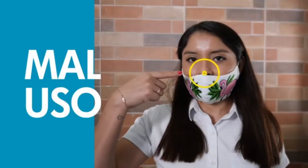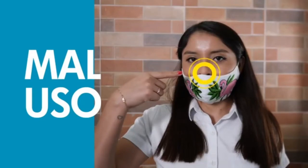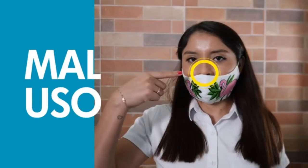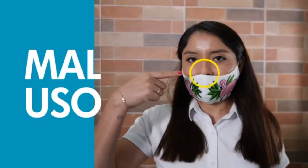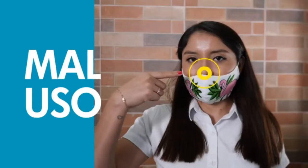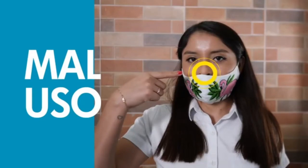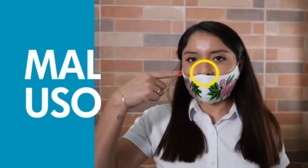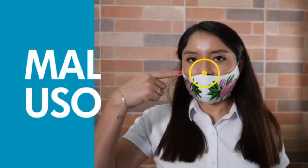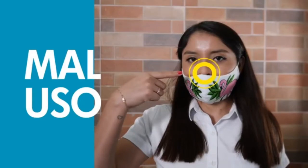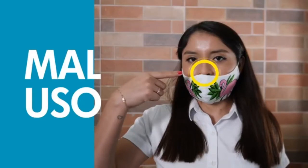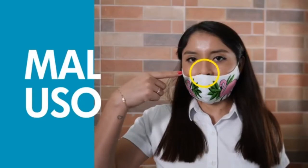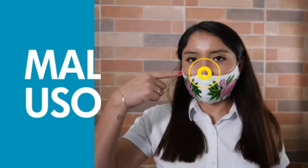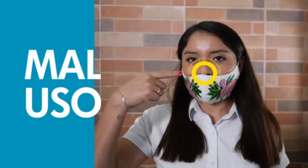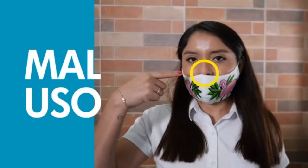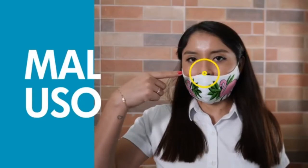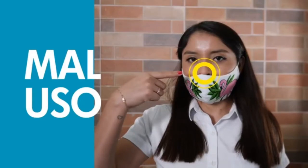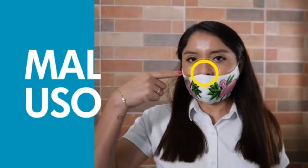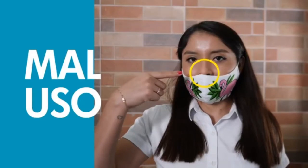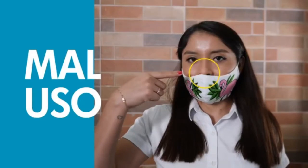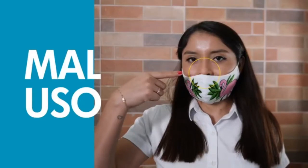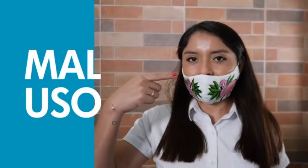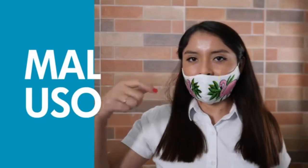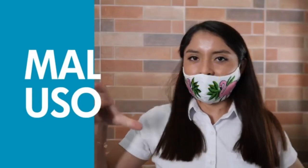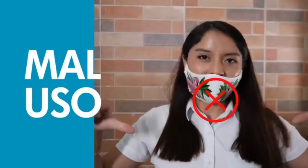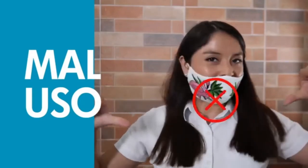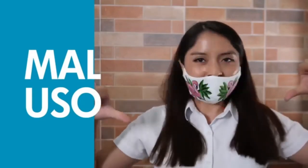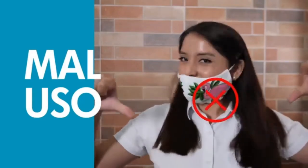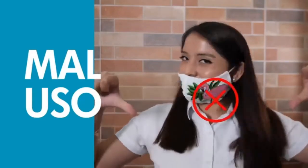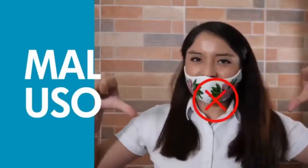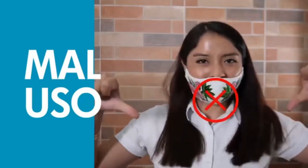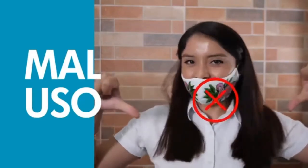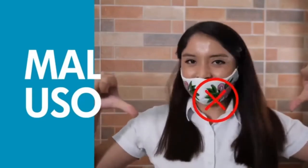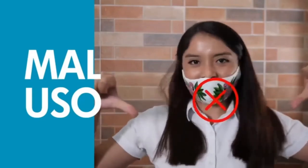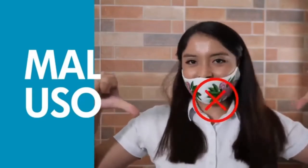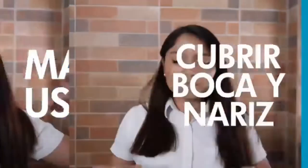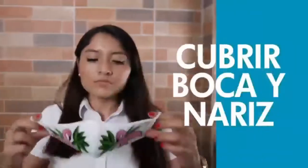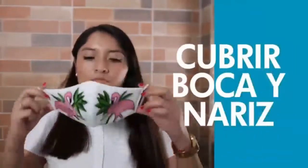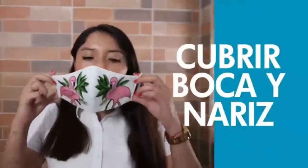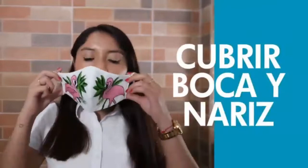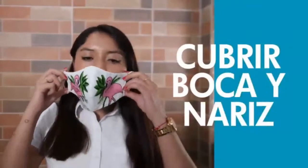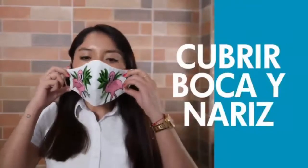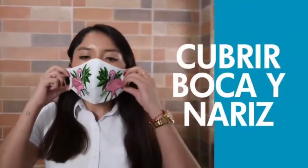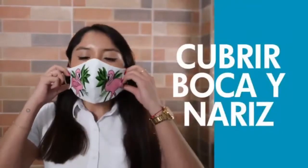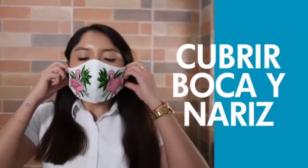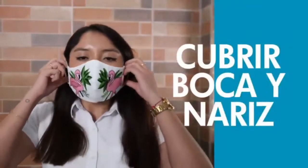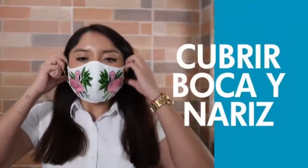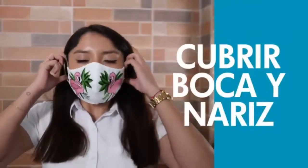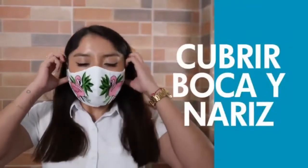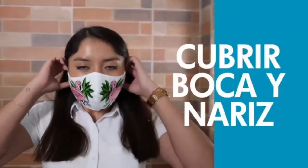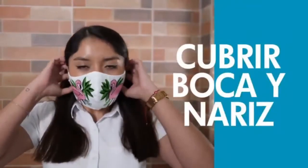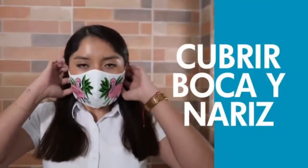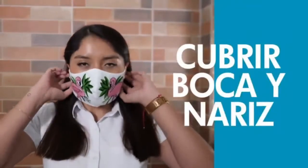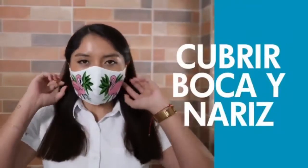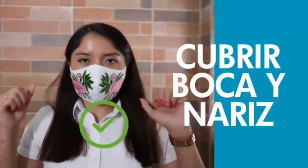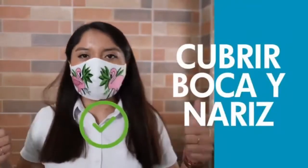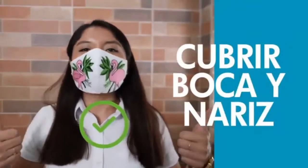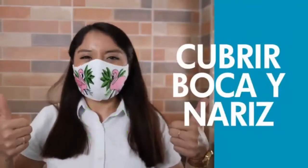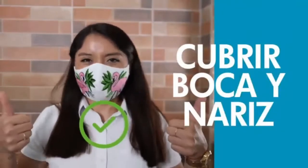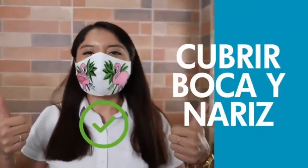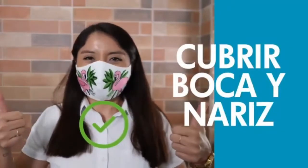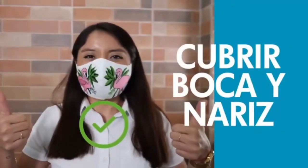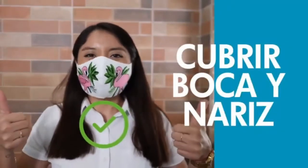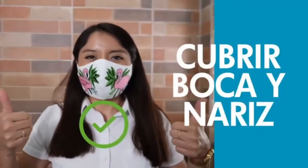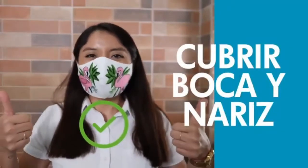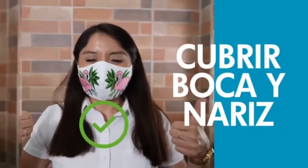nariz los microorganismos que se quedan en la parte externa de la mascarilla y vas a enfermarte. Por eso debe cubrir completamente boca y